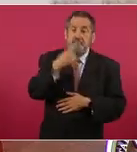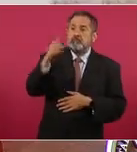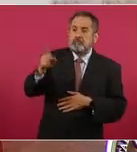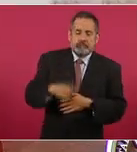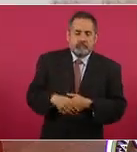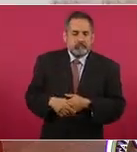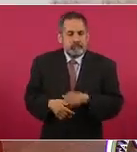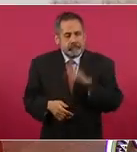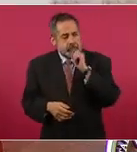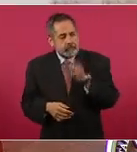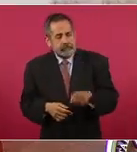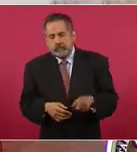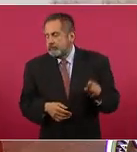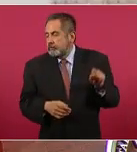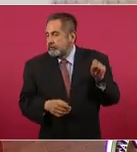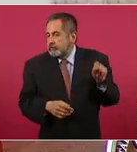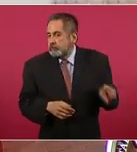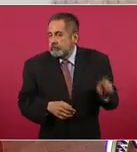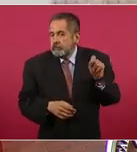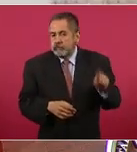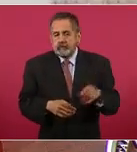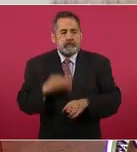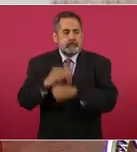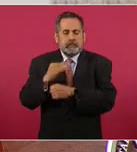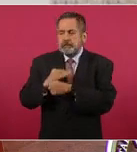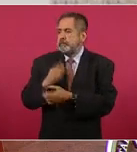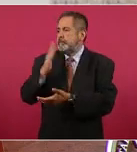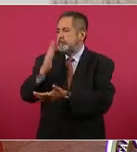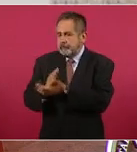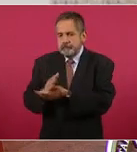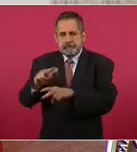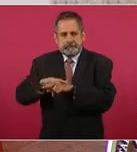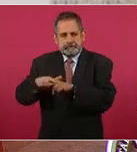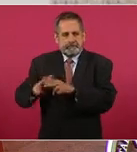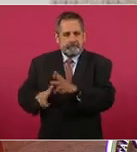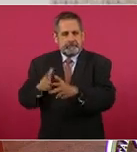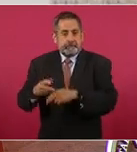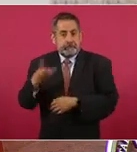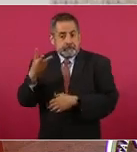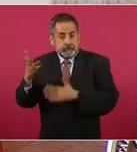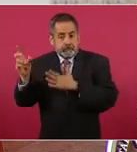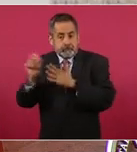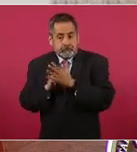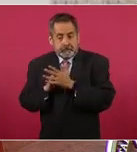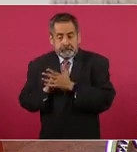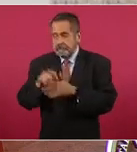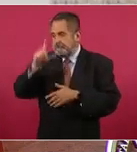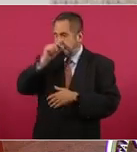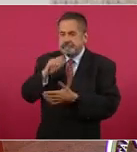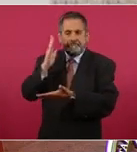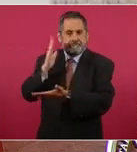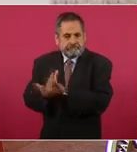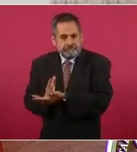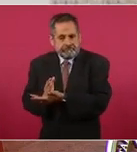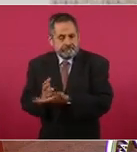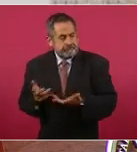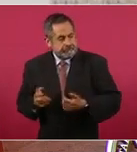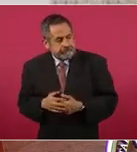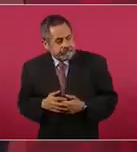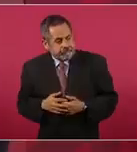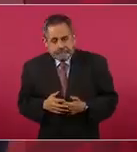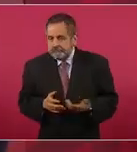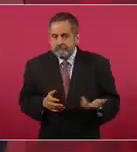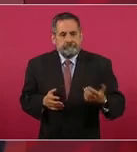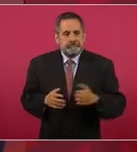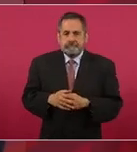Y nos tienen parado, ya va para 3 meses, con todo